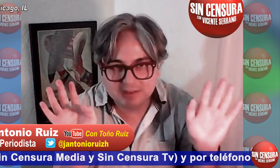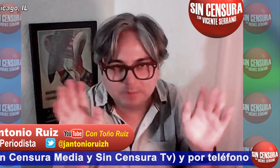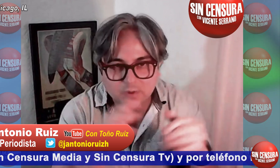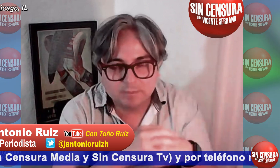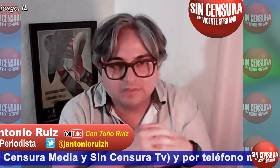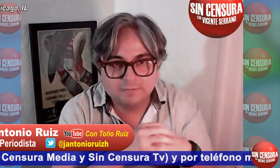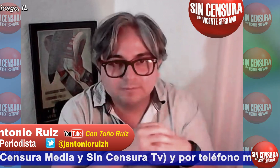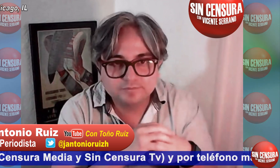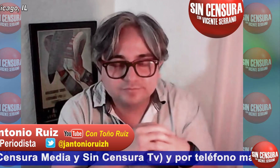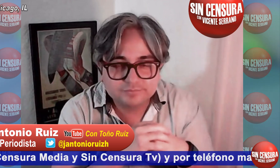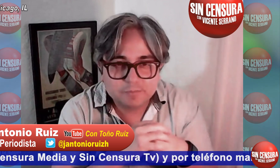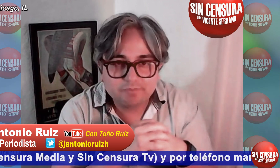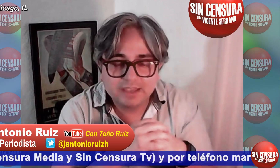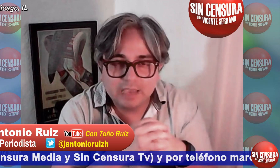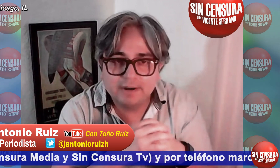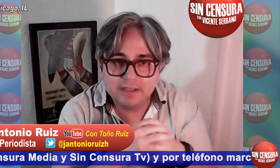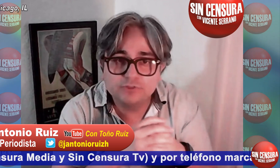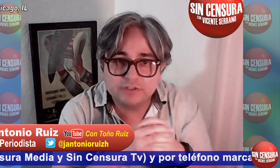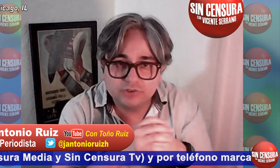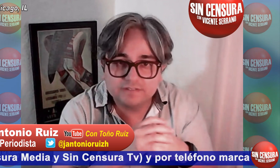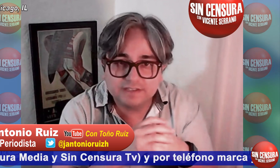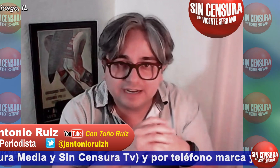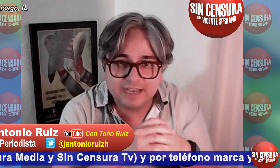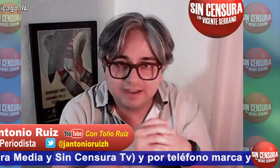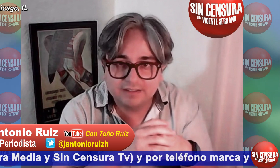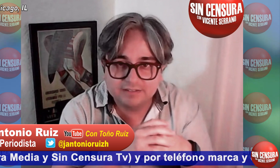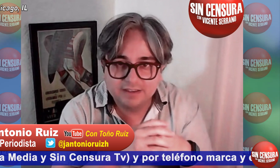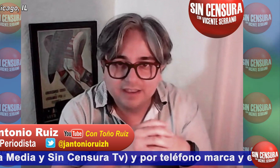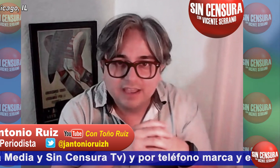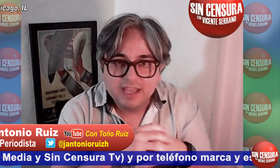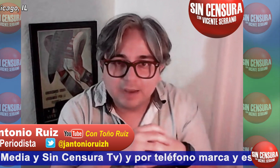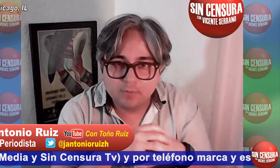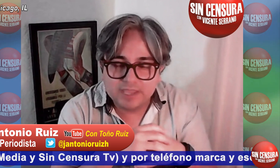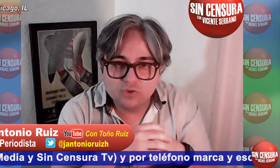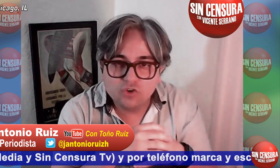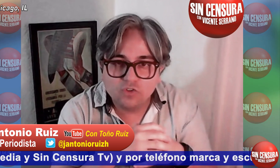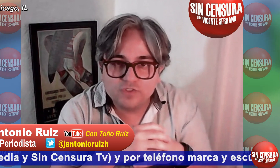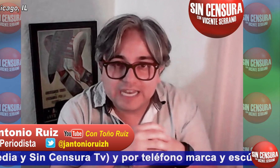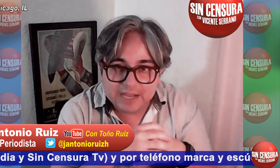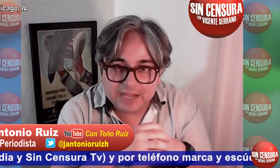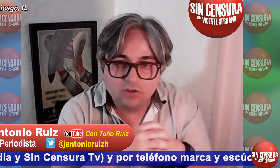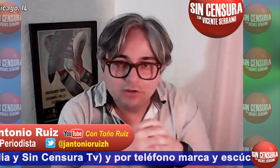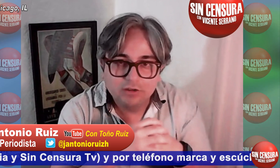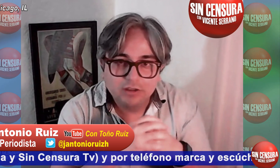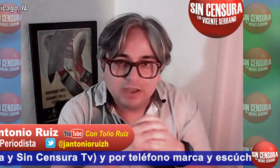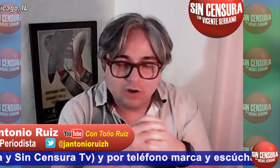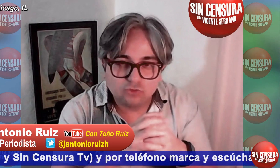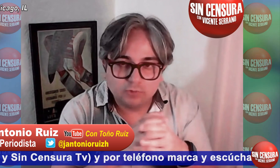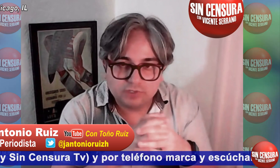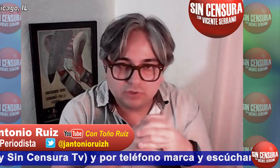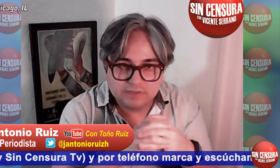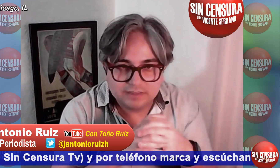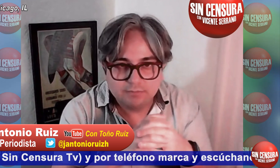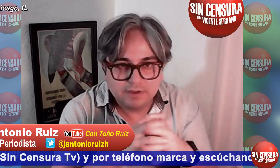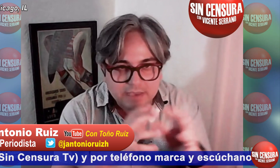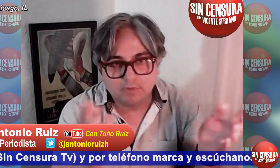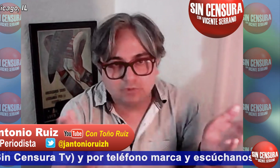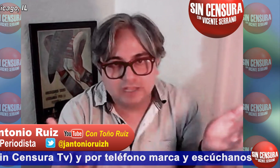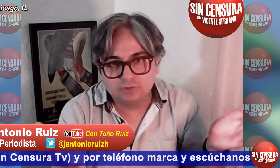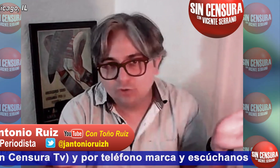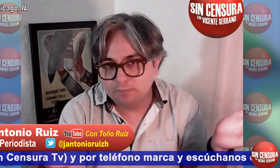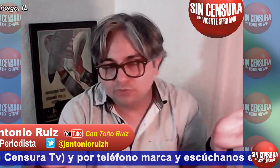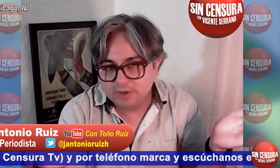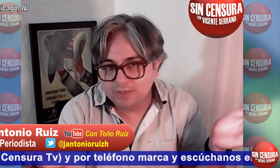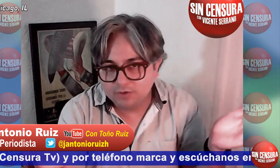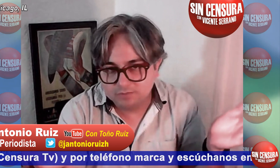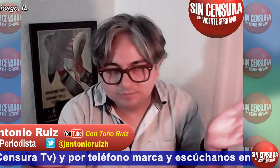no porque sea Tamaulipas, que hay varias fundaciones extranjeras apoyando con dinero a los opositores al Tren Maya y por lo